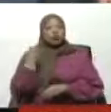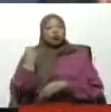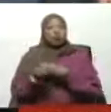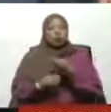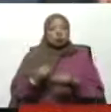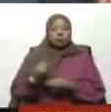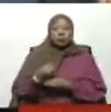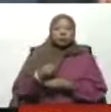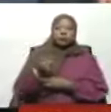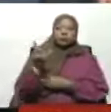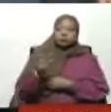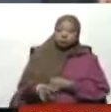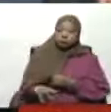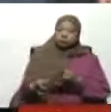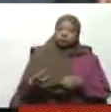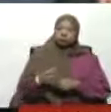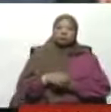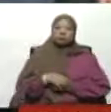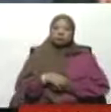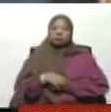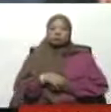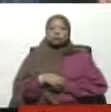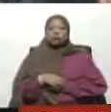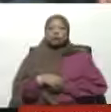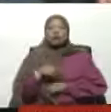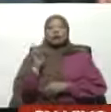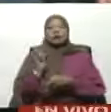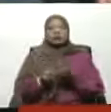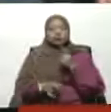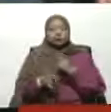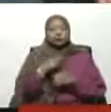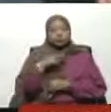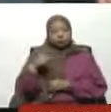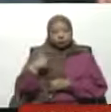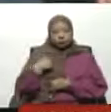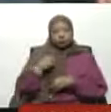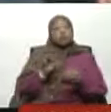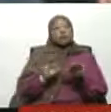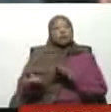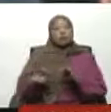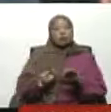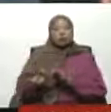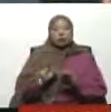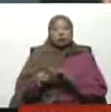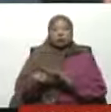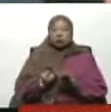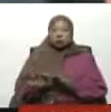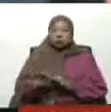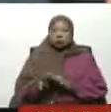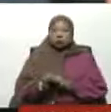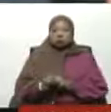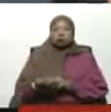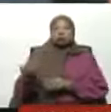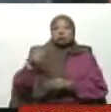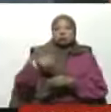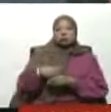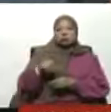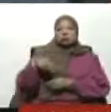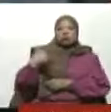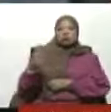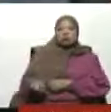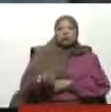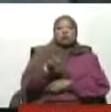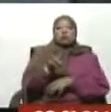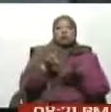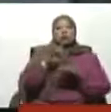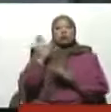y sugerirle, ¿no? También decirle que son leales a usted y que se están preparando con todos los hierros para las elecciones del próximo 28